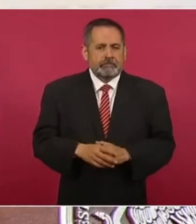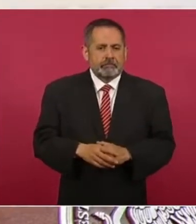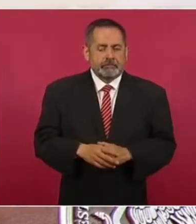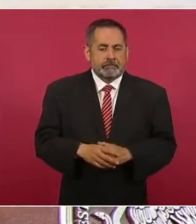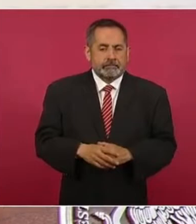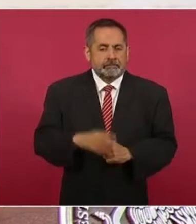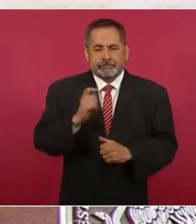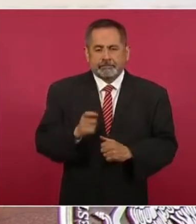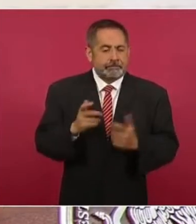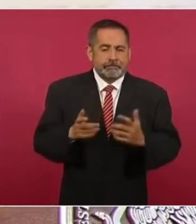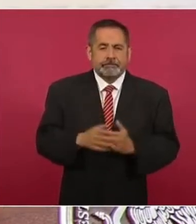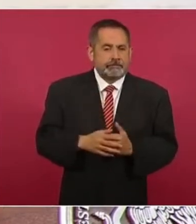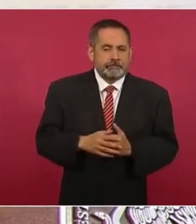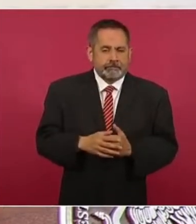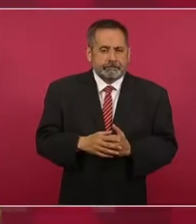Entonces